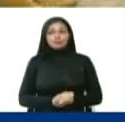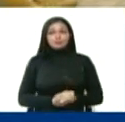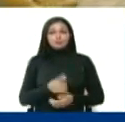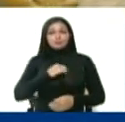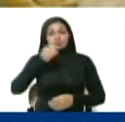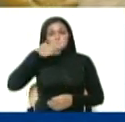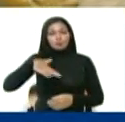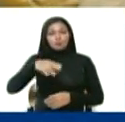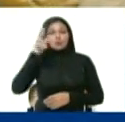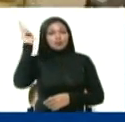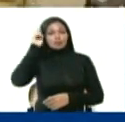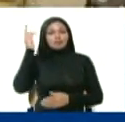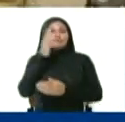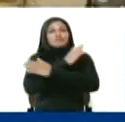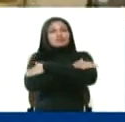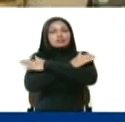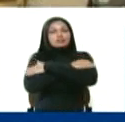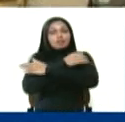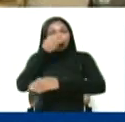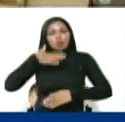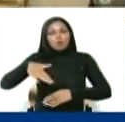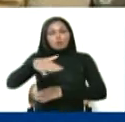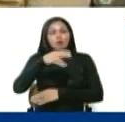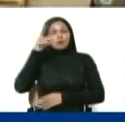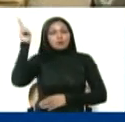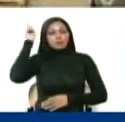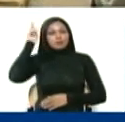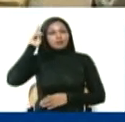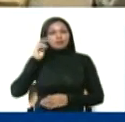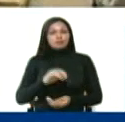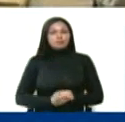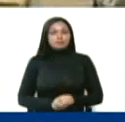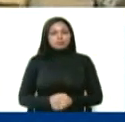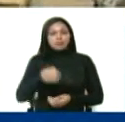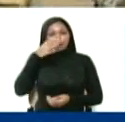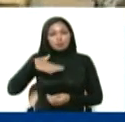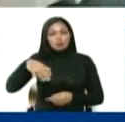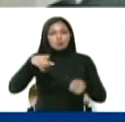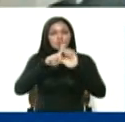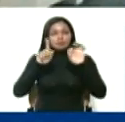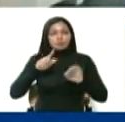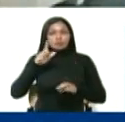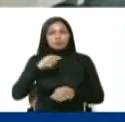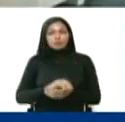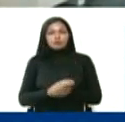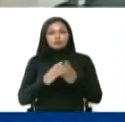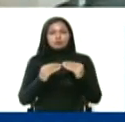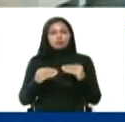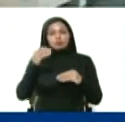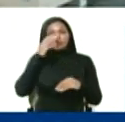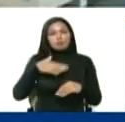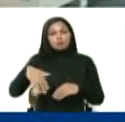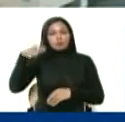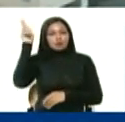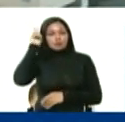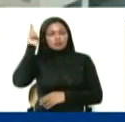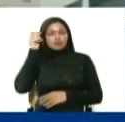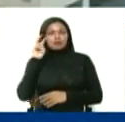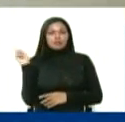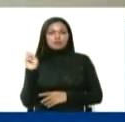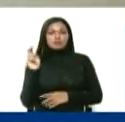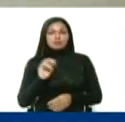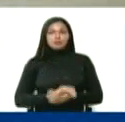pueblos indígenas, felicidades a los pueblos pemones, al pueblo pemón y a todos los pueblos indígenas de